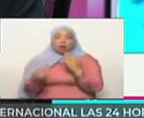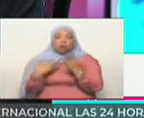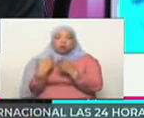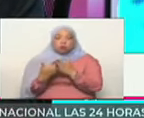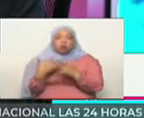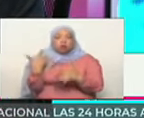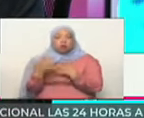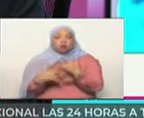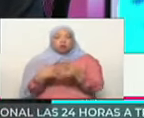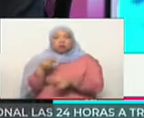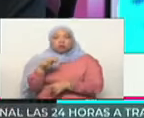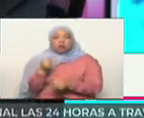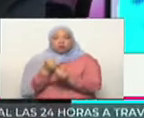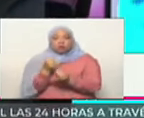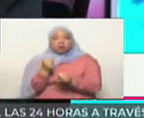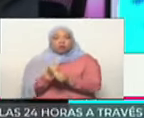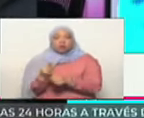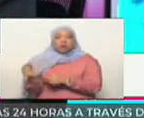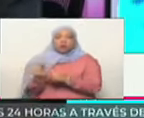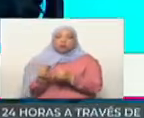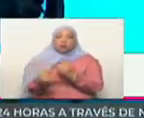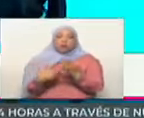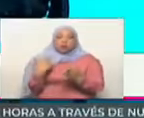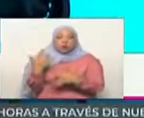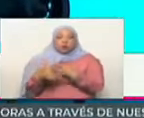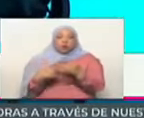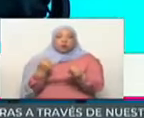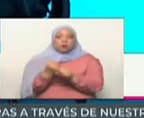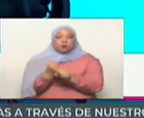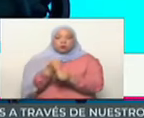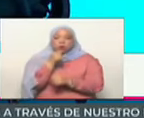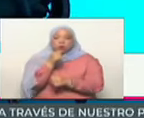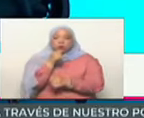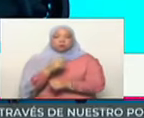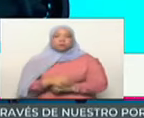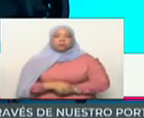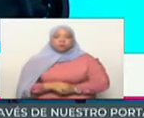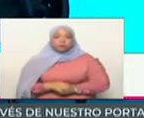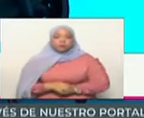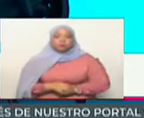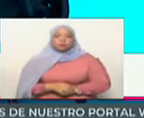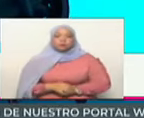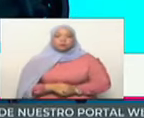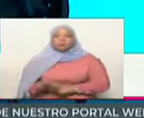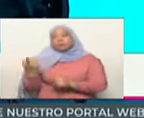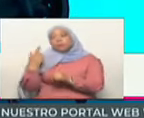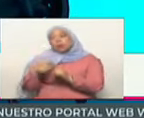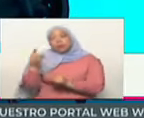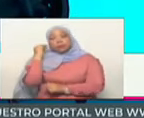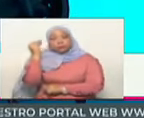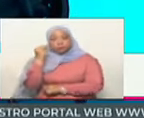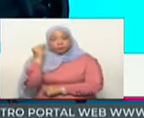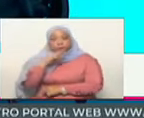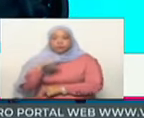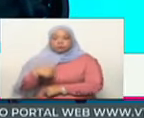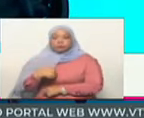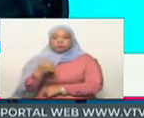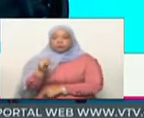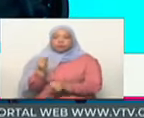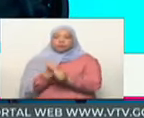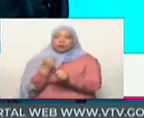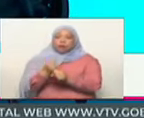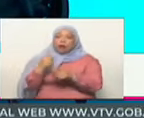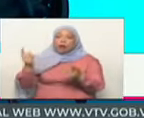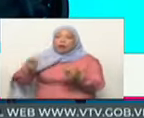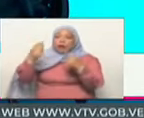ha salido ni una palabra de condena. Porque también tiene cola que le pisen. Bueno, y nosotros tenemos que ser muy diferentes a ellos. Nosotros sí tenemos una campaña